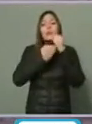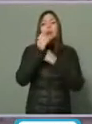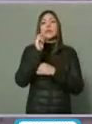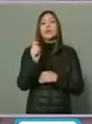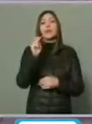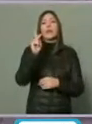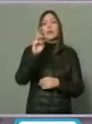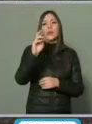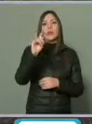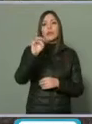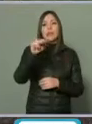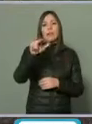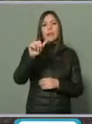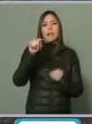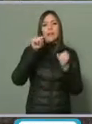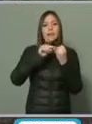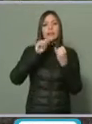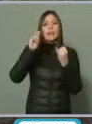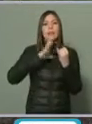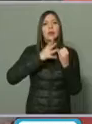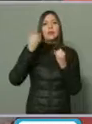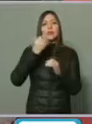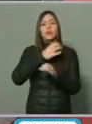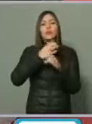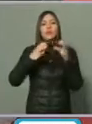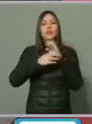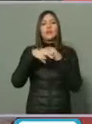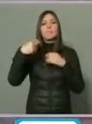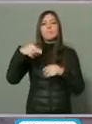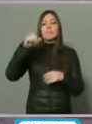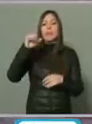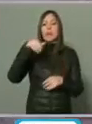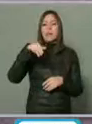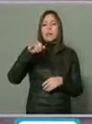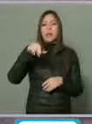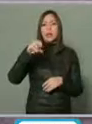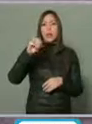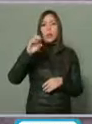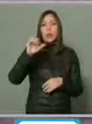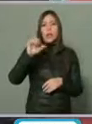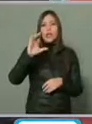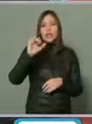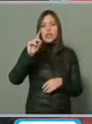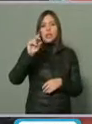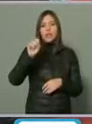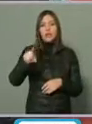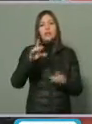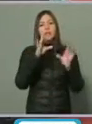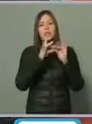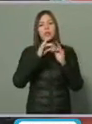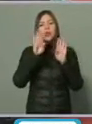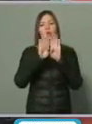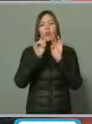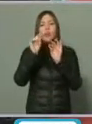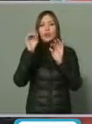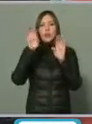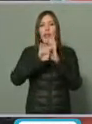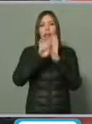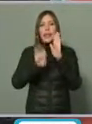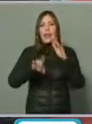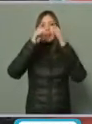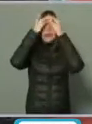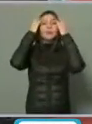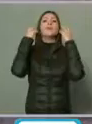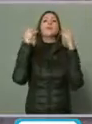Una proteína es una cadena de aminoácidos. Vamos a hacer un ejemplo, digo, no es precisamente eso para darnos una idea. Ajá. Vamos a pensar en un collar de